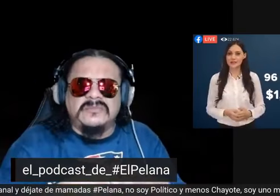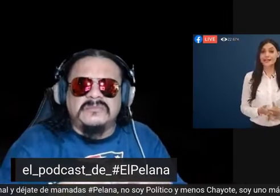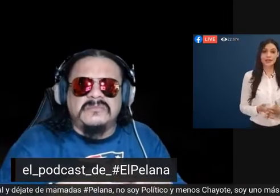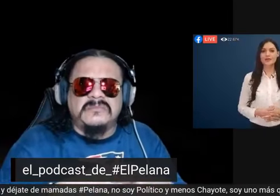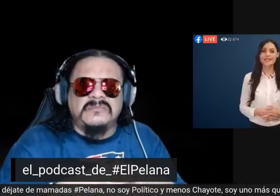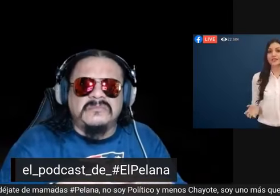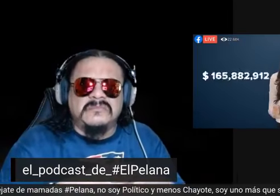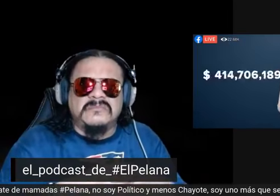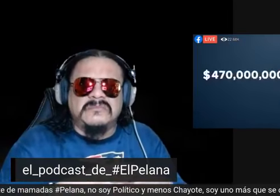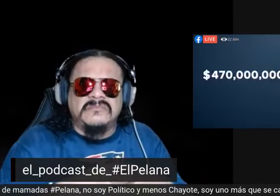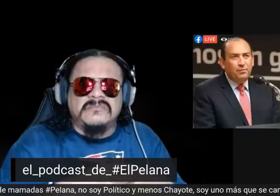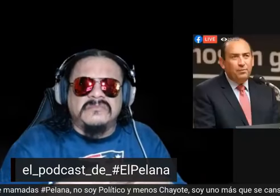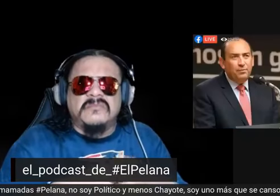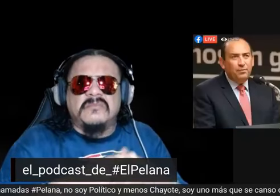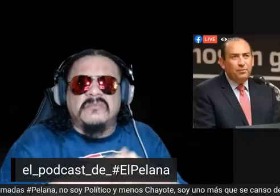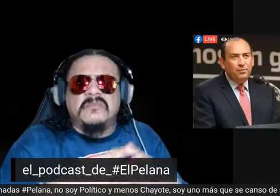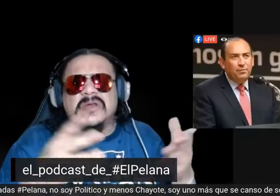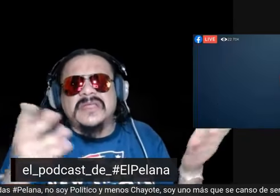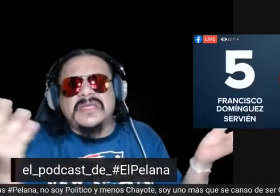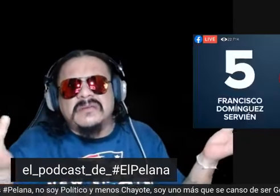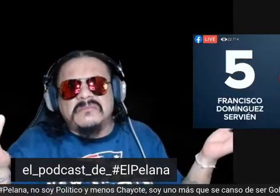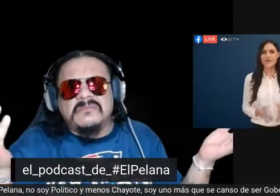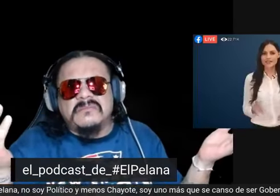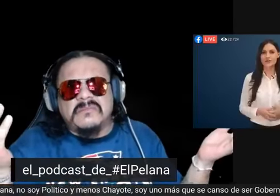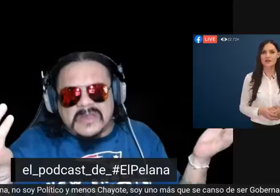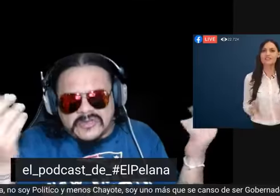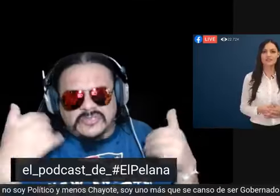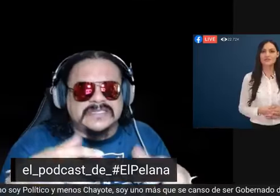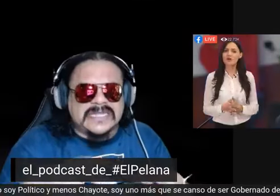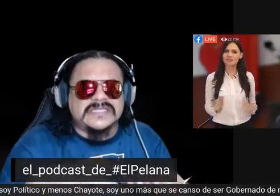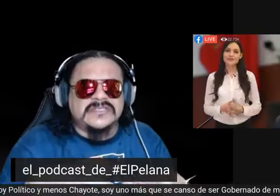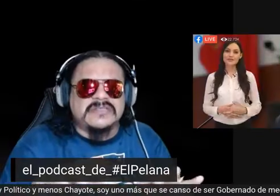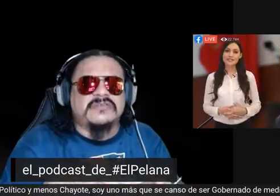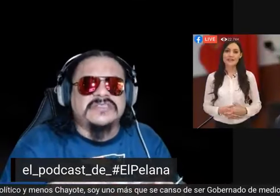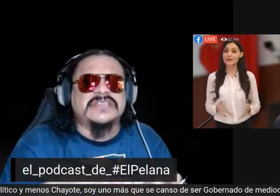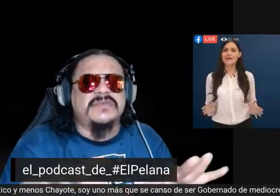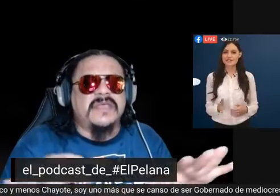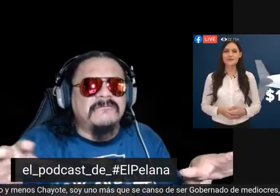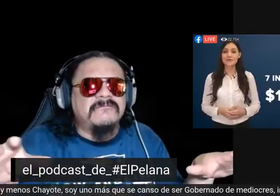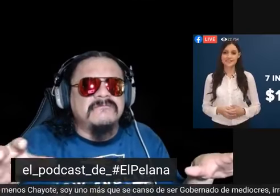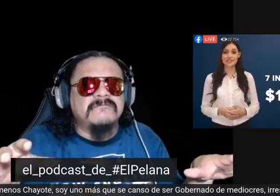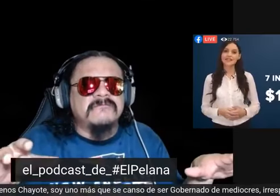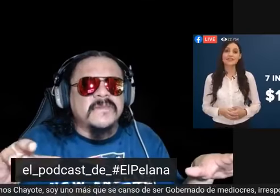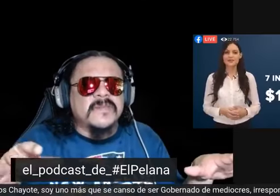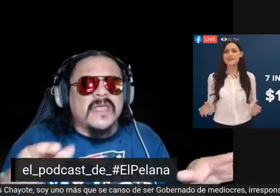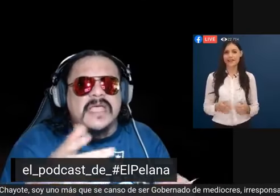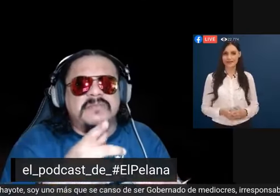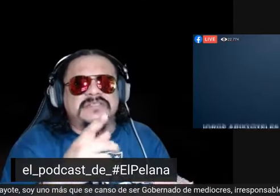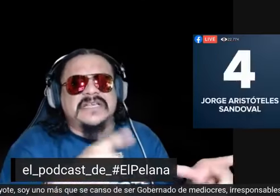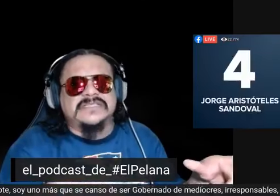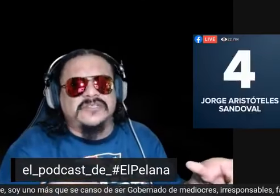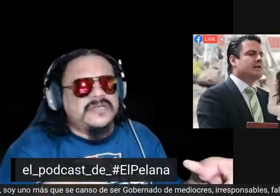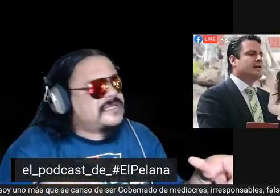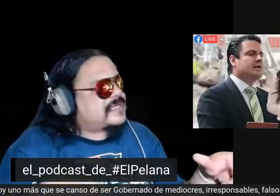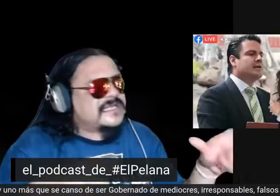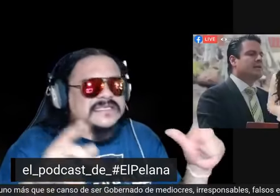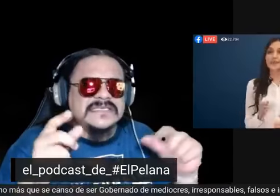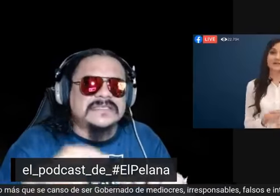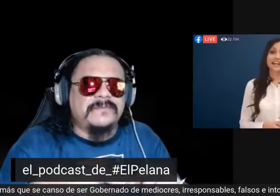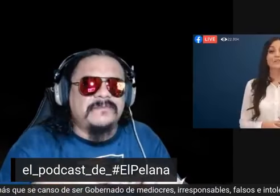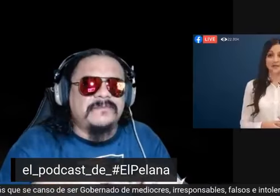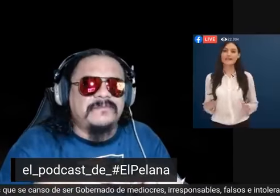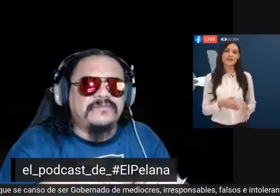criticándolo. Porque yo estamos viendo que están haciendo las cosas bien. Investigaciones que